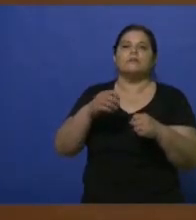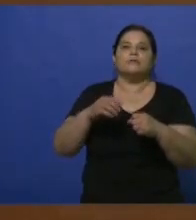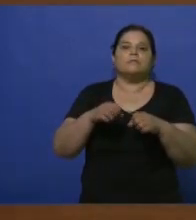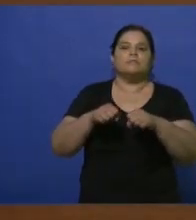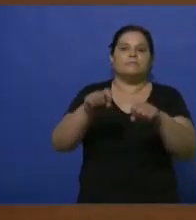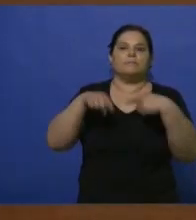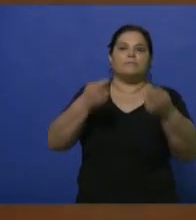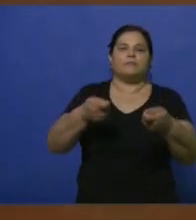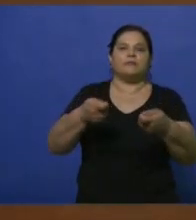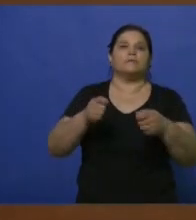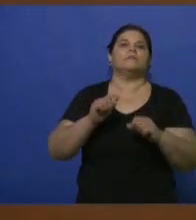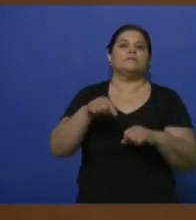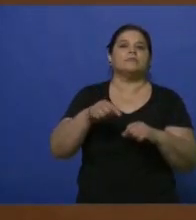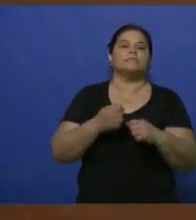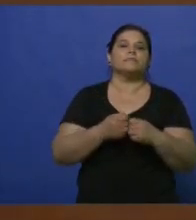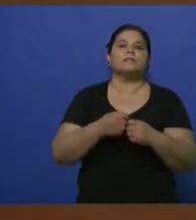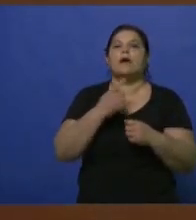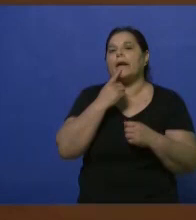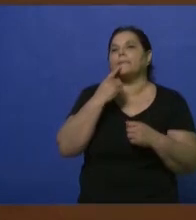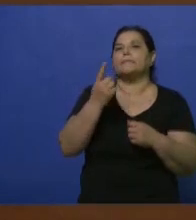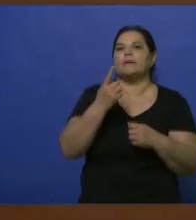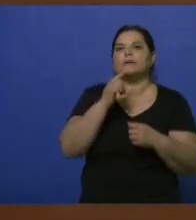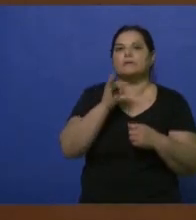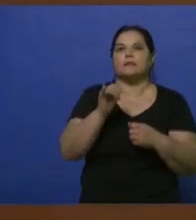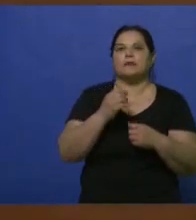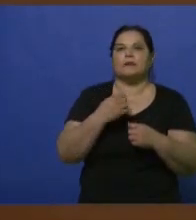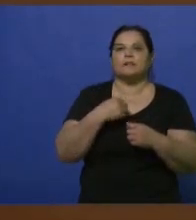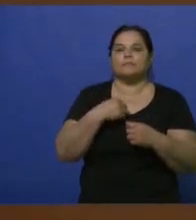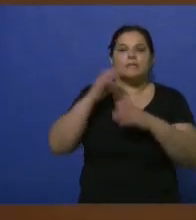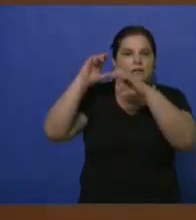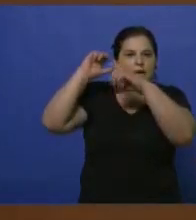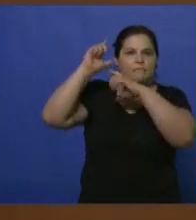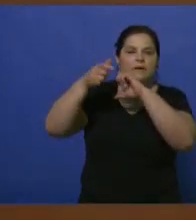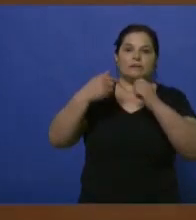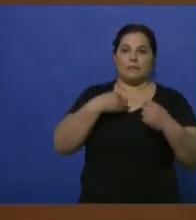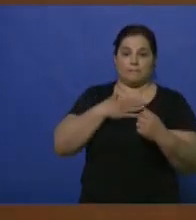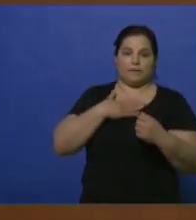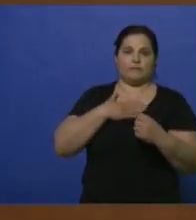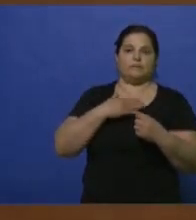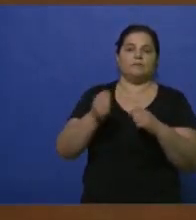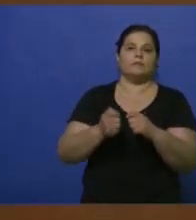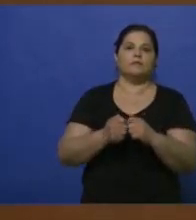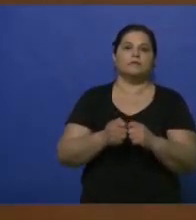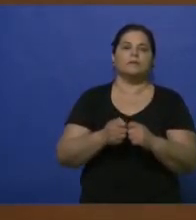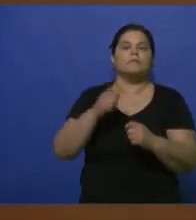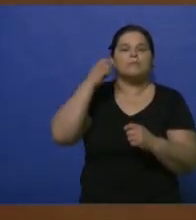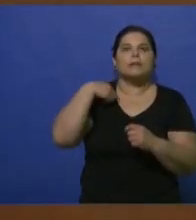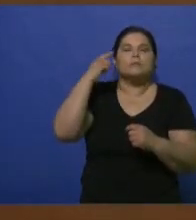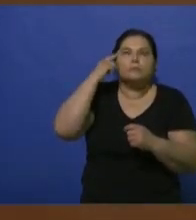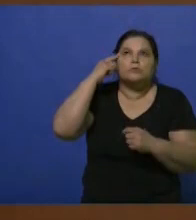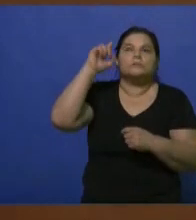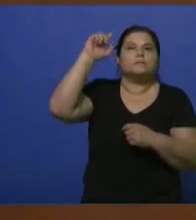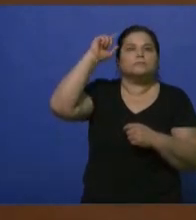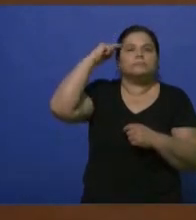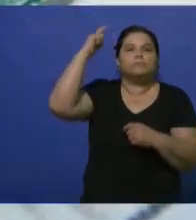realidad es muy bueno que hayas traído estas experiencias personales. Porque uno tiene que tener en cuenta que en lo que vos estás diciendo, en lo macro uno se imagina al